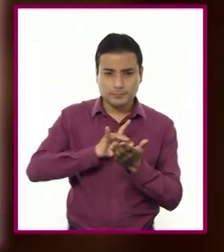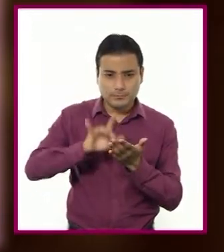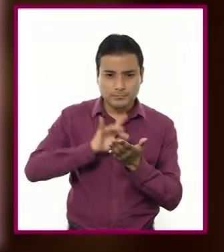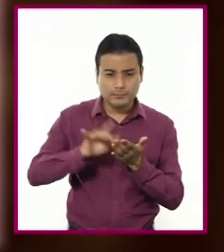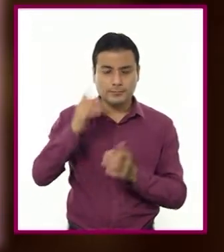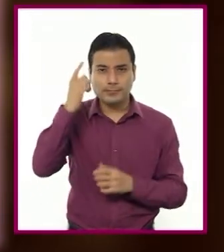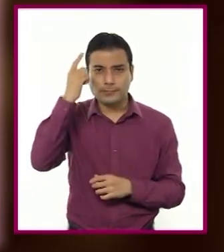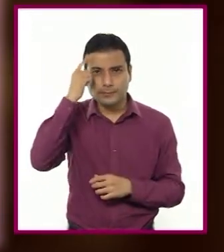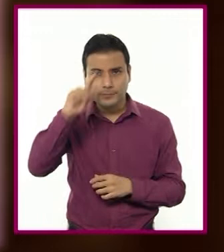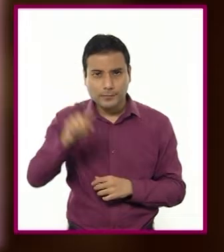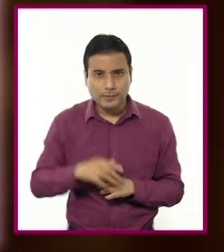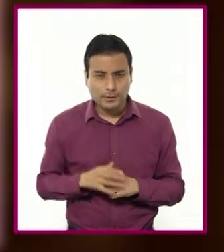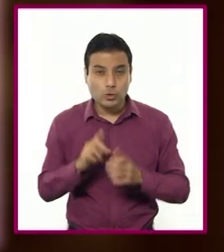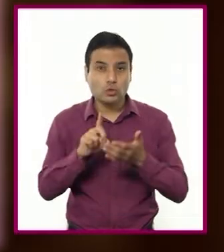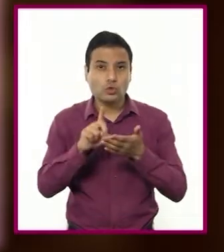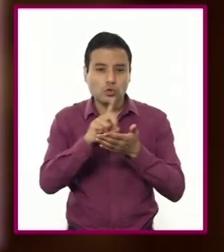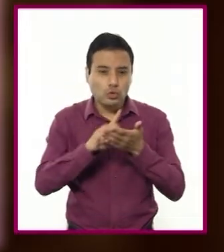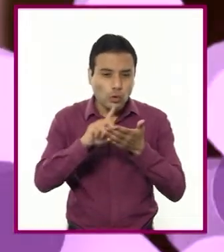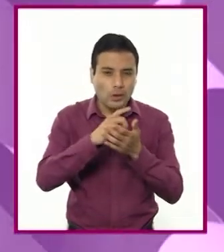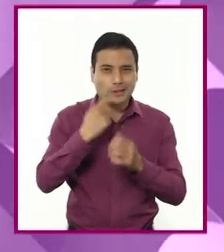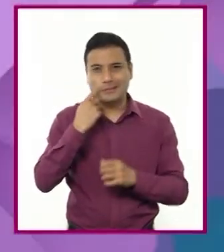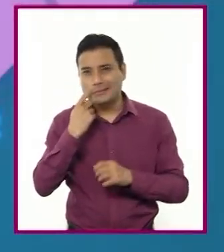o superar una adicción.